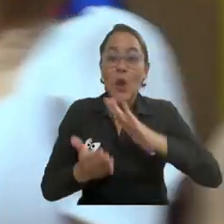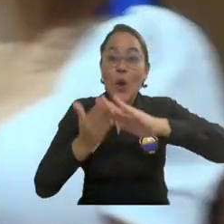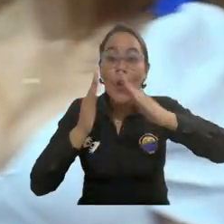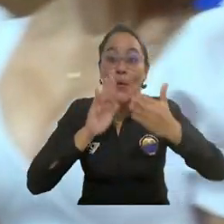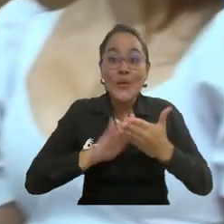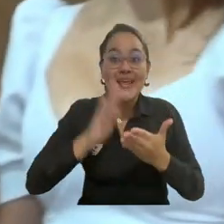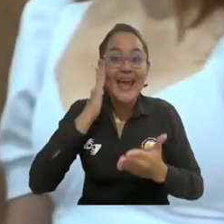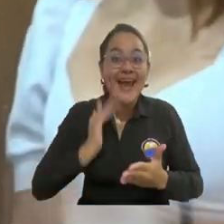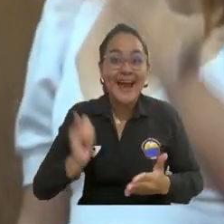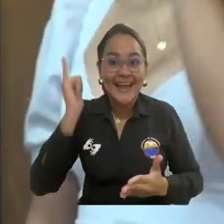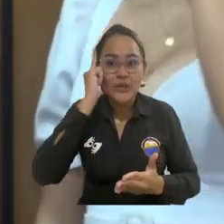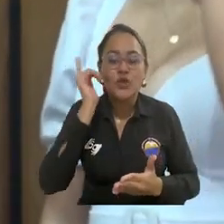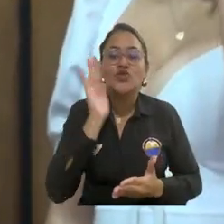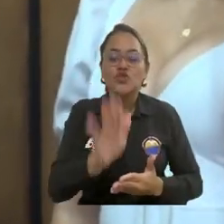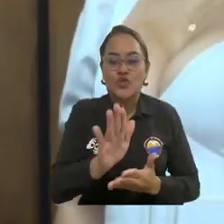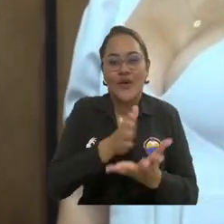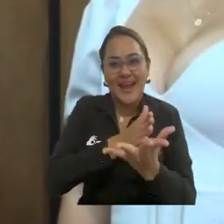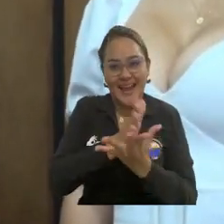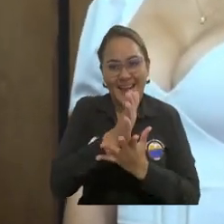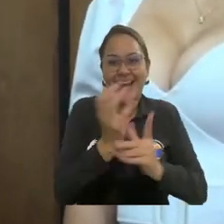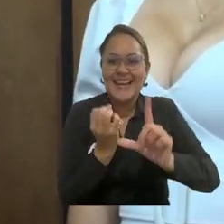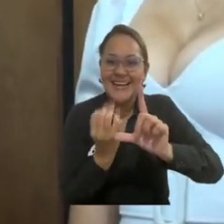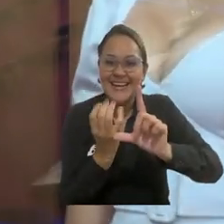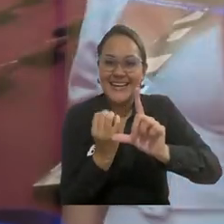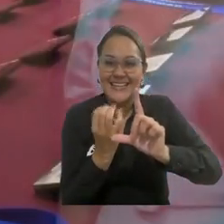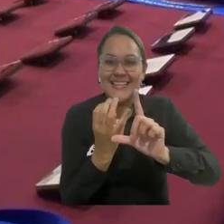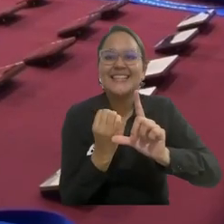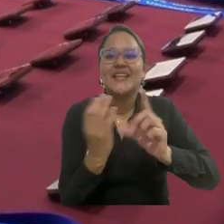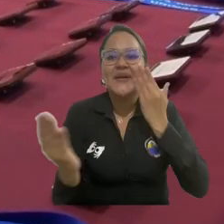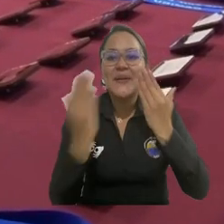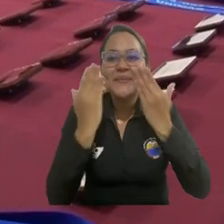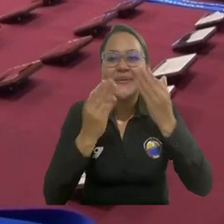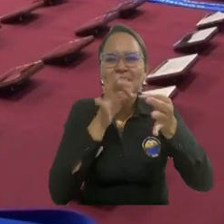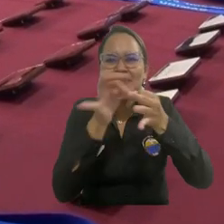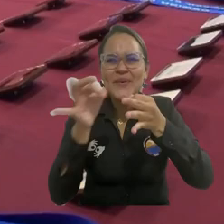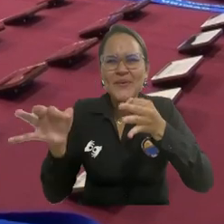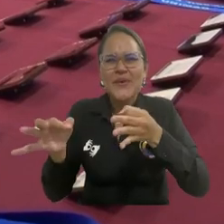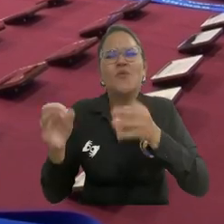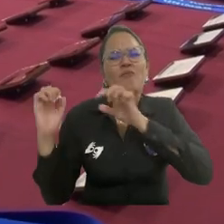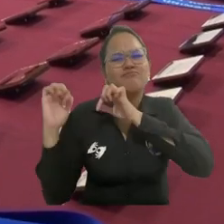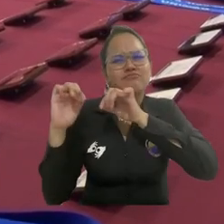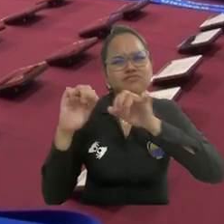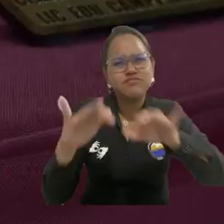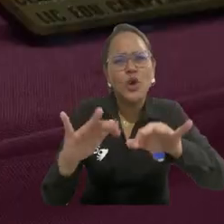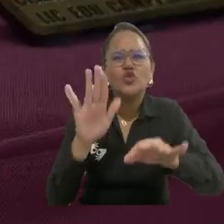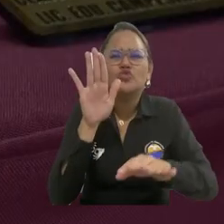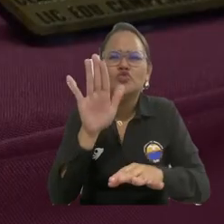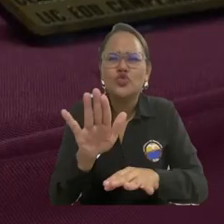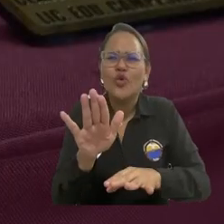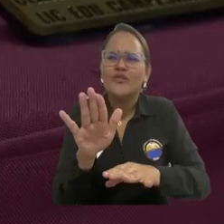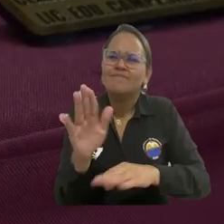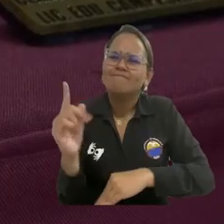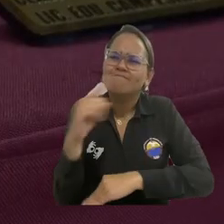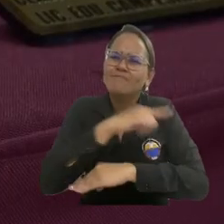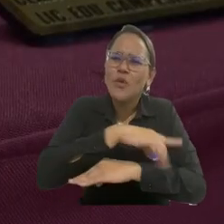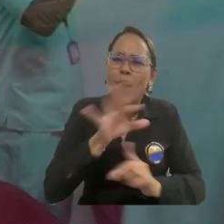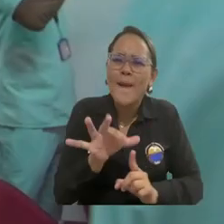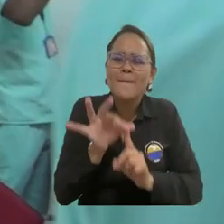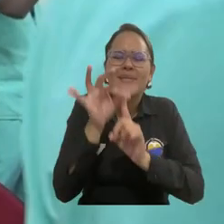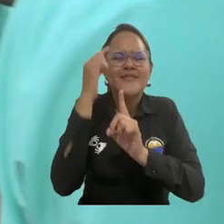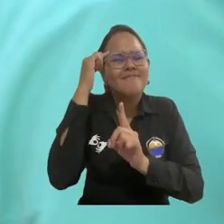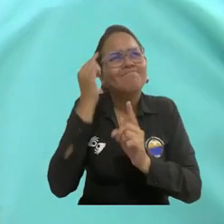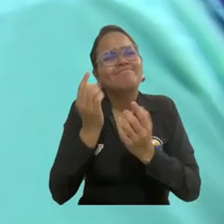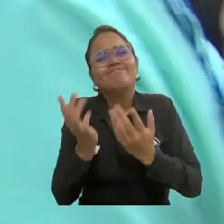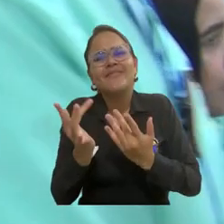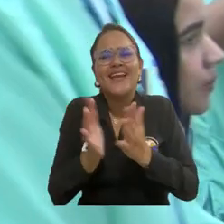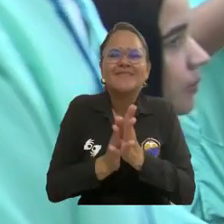mucho amor. La comunidad académica del programa de licenciatura en educación campesina y rural se reunió en la ceremonia de la